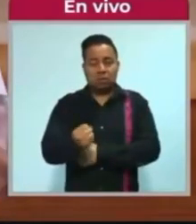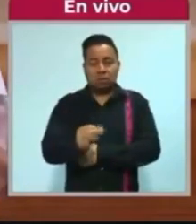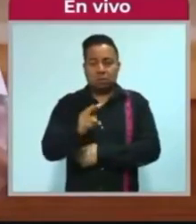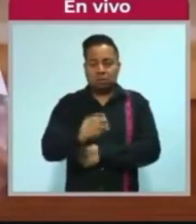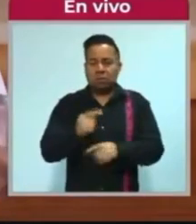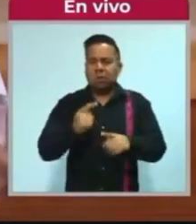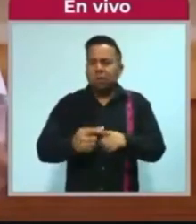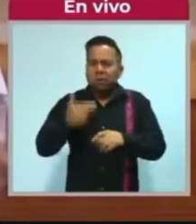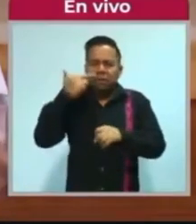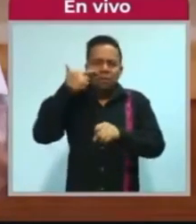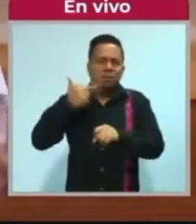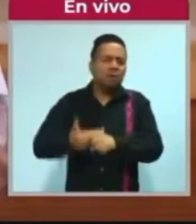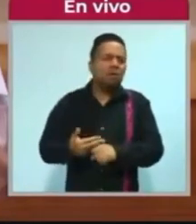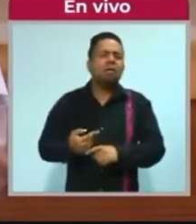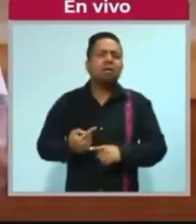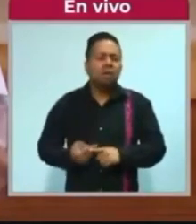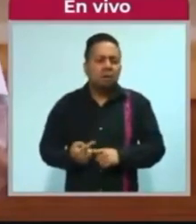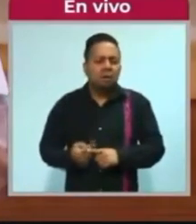un responsable,